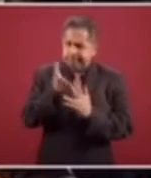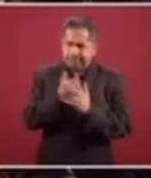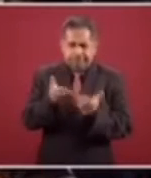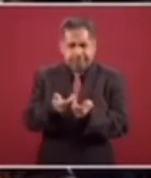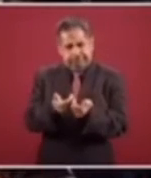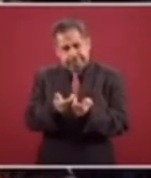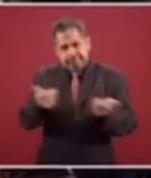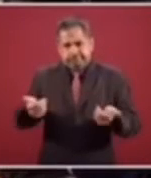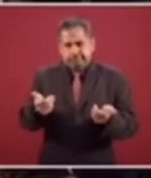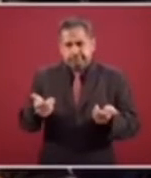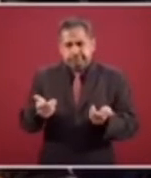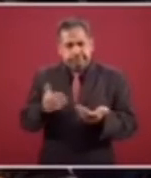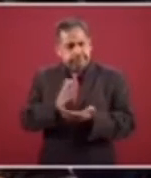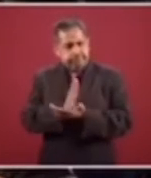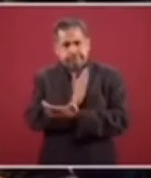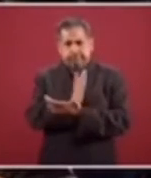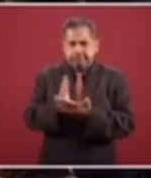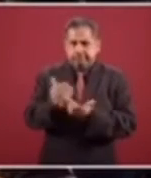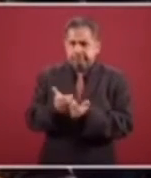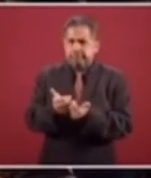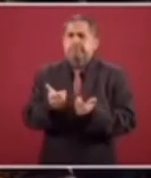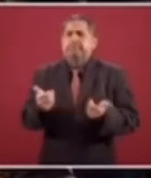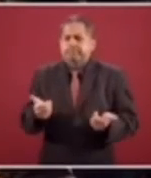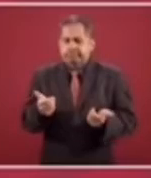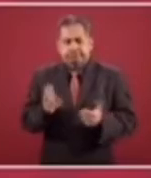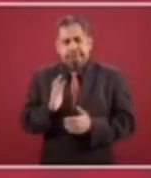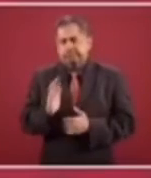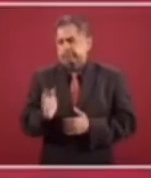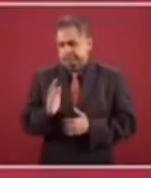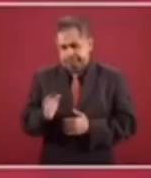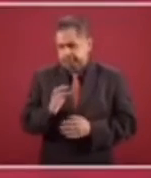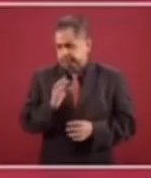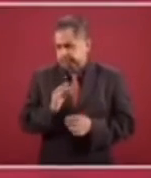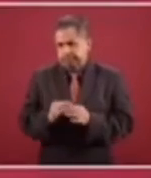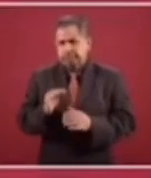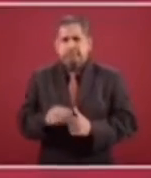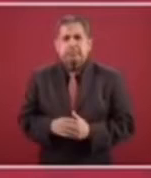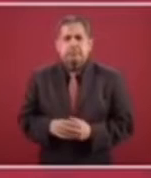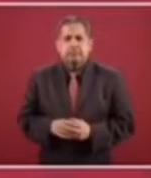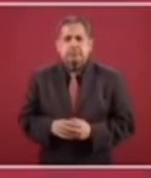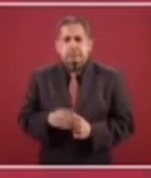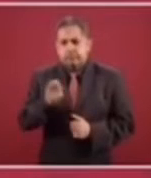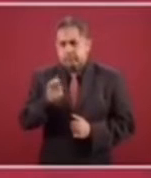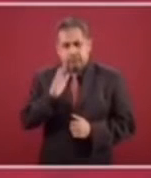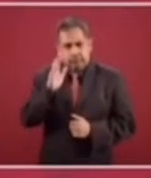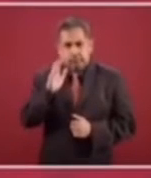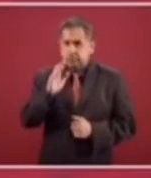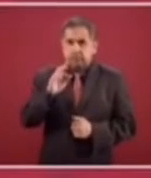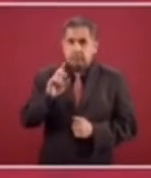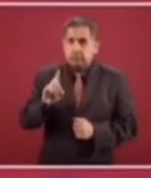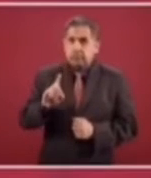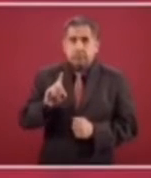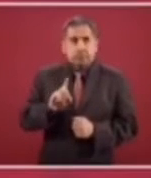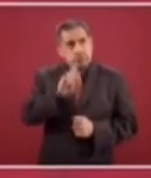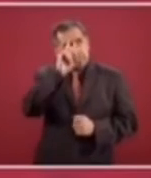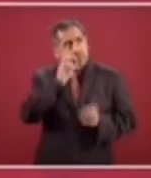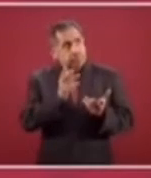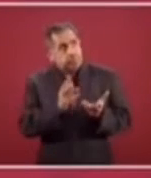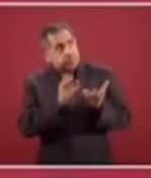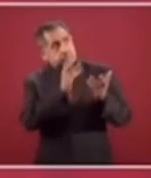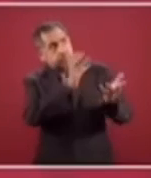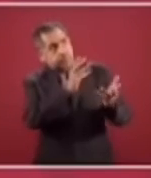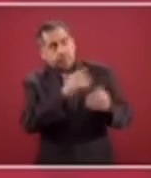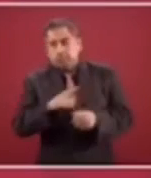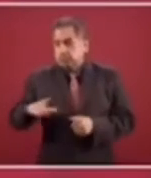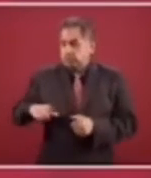del Estado y de la Iglesia. A Dios lo que es de Dios y al